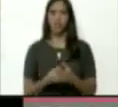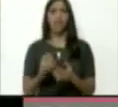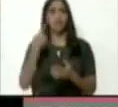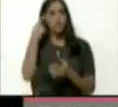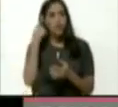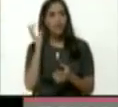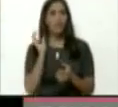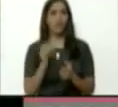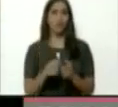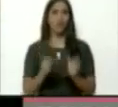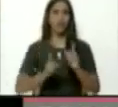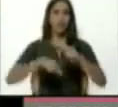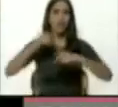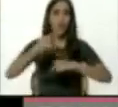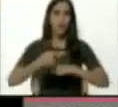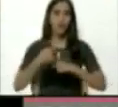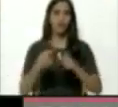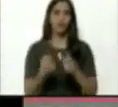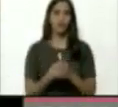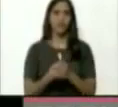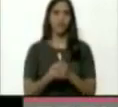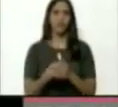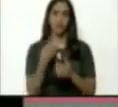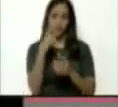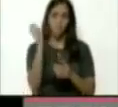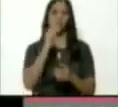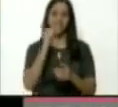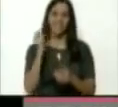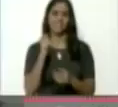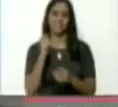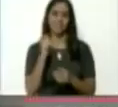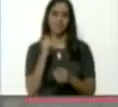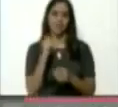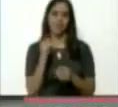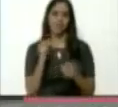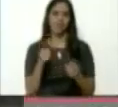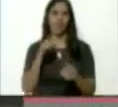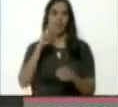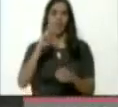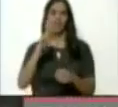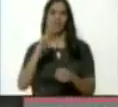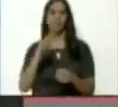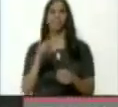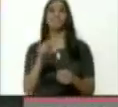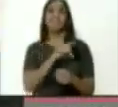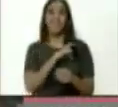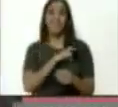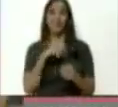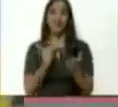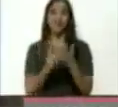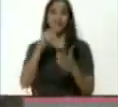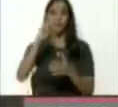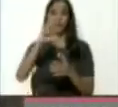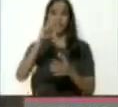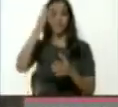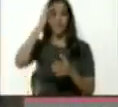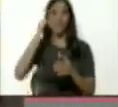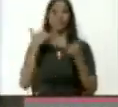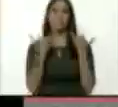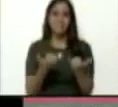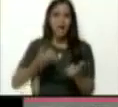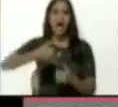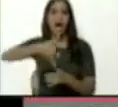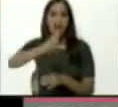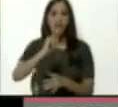que después de un mes, o sea, digamos que del 23 de enero al 23 de febrero ya había suficiente, o